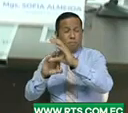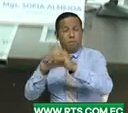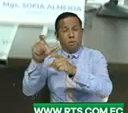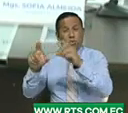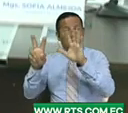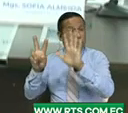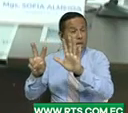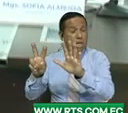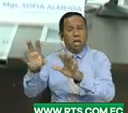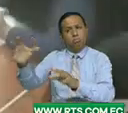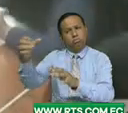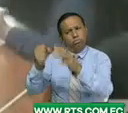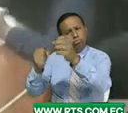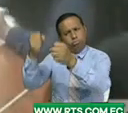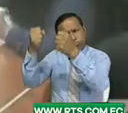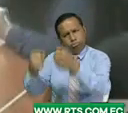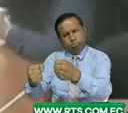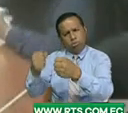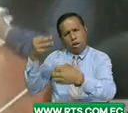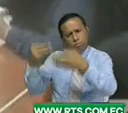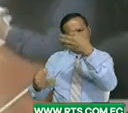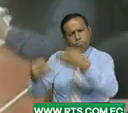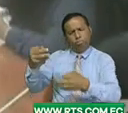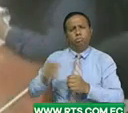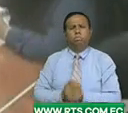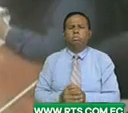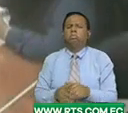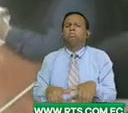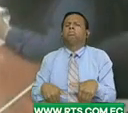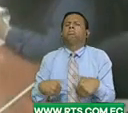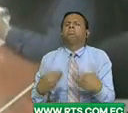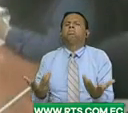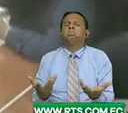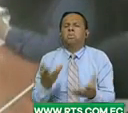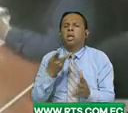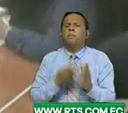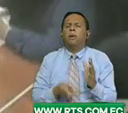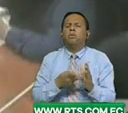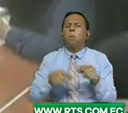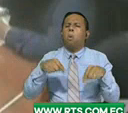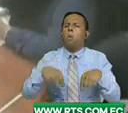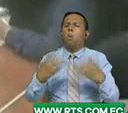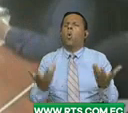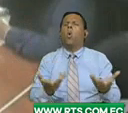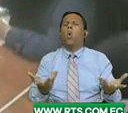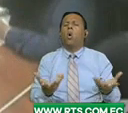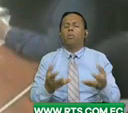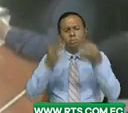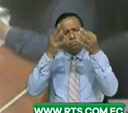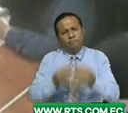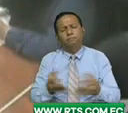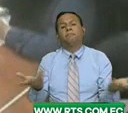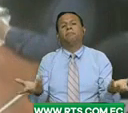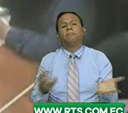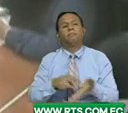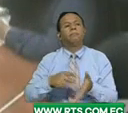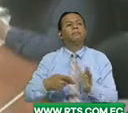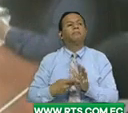Ciudadana y Control Social. ¿Y usted qué es lo que dice? Lo que acaba de pasar el día de hoy se ha confirmado. Es la